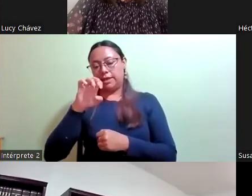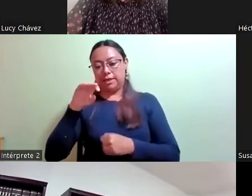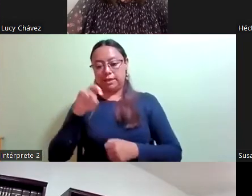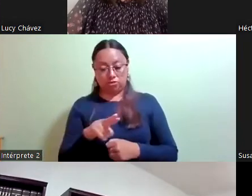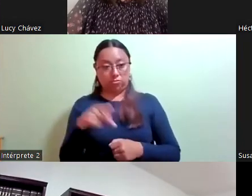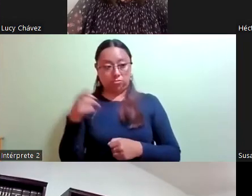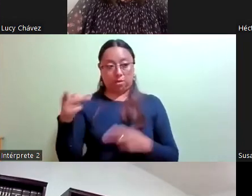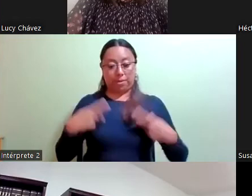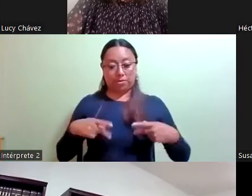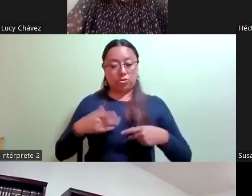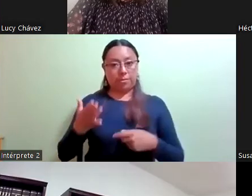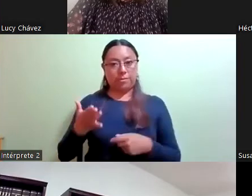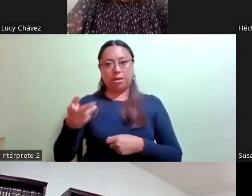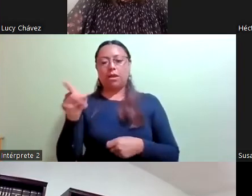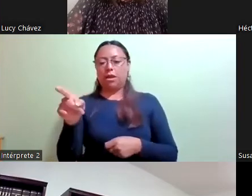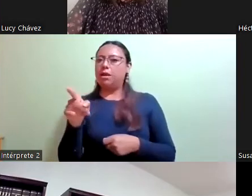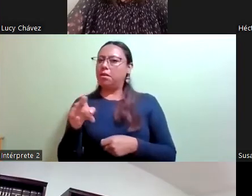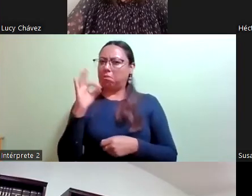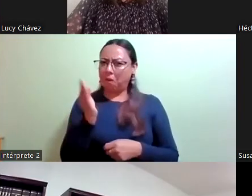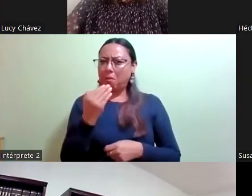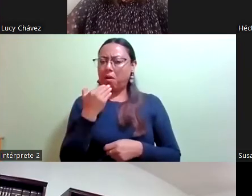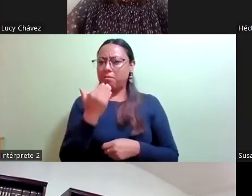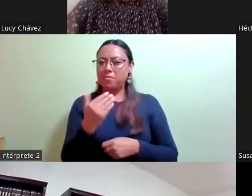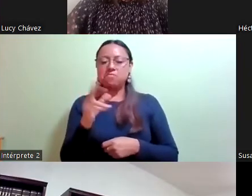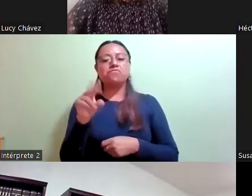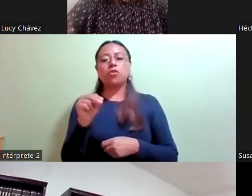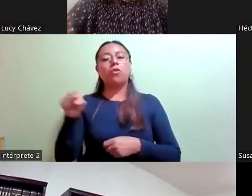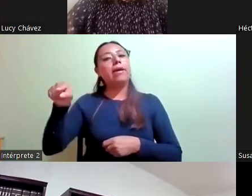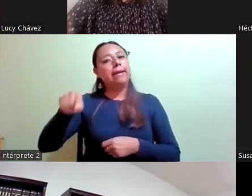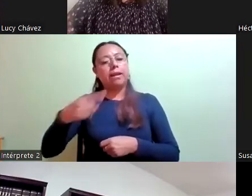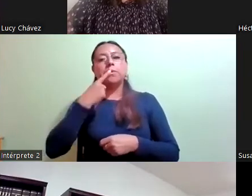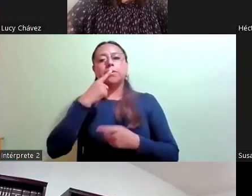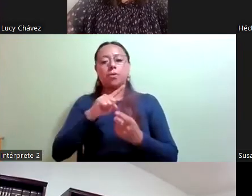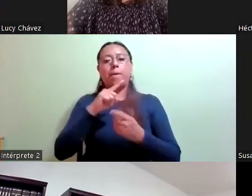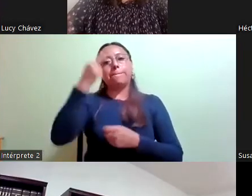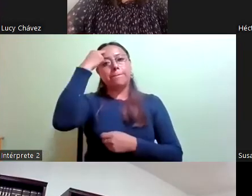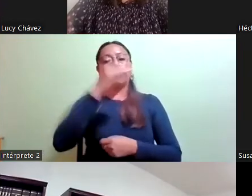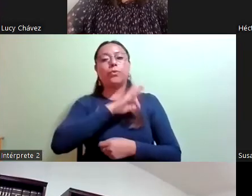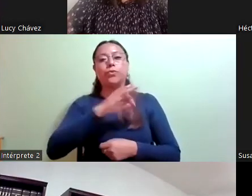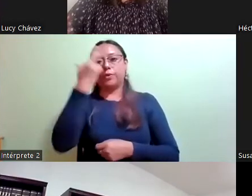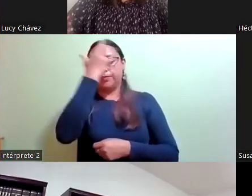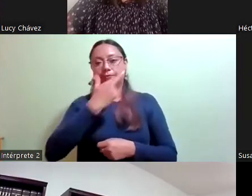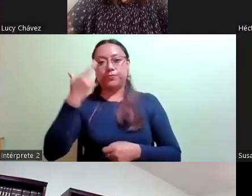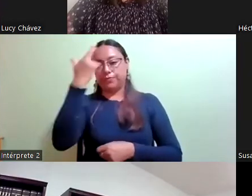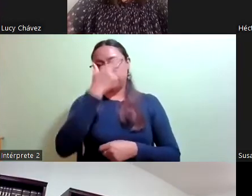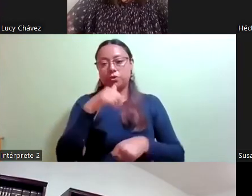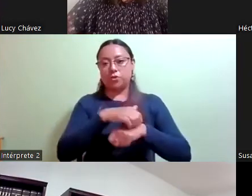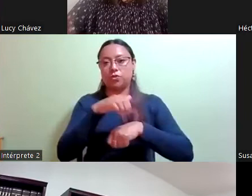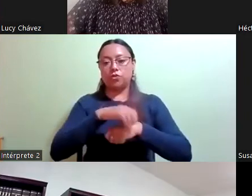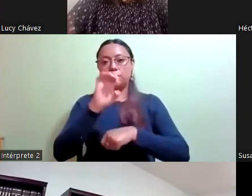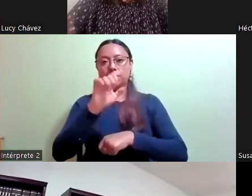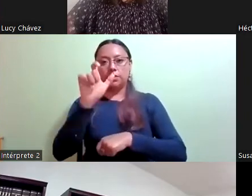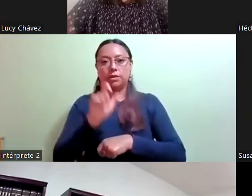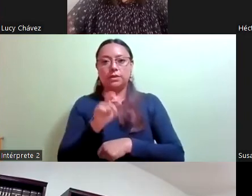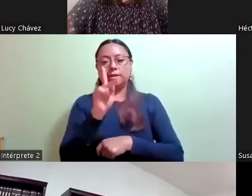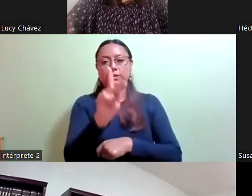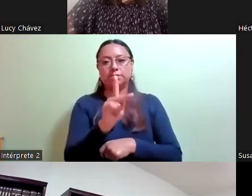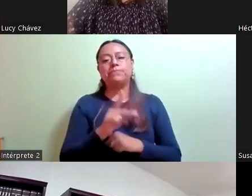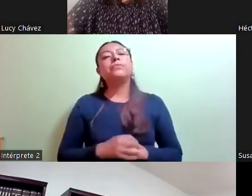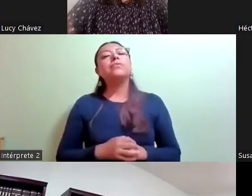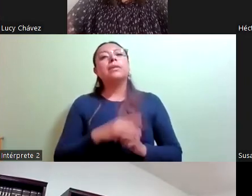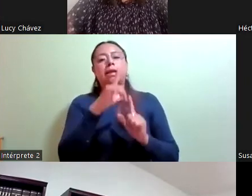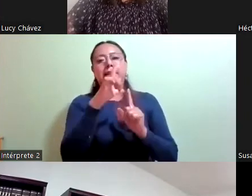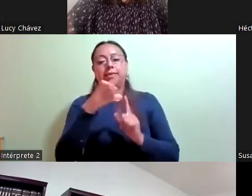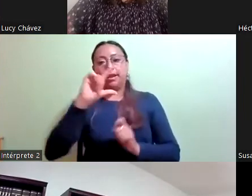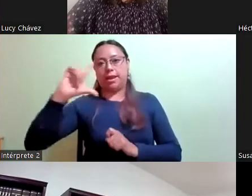solicitante, el cual interpuso el recurso de revisión con número de expediente mayúsculas